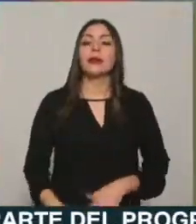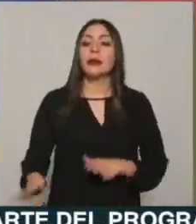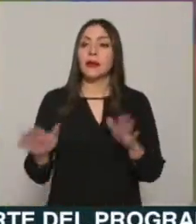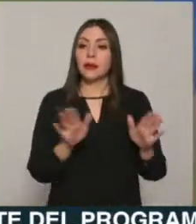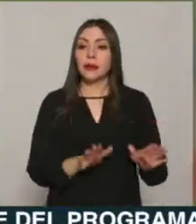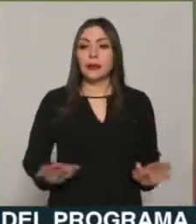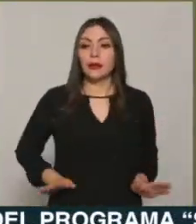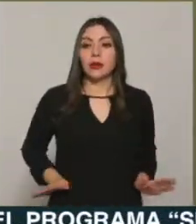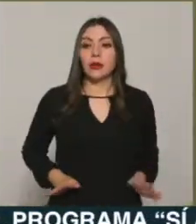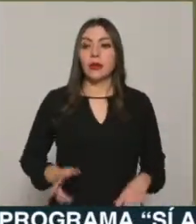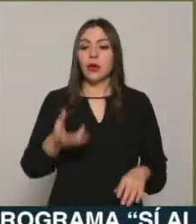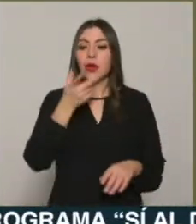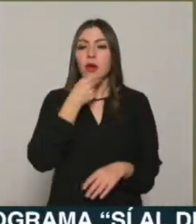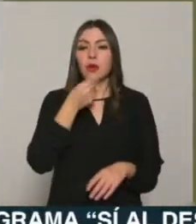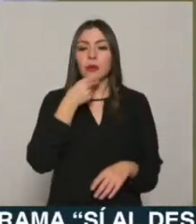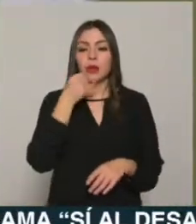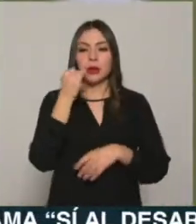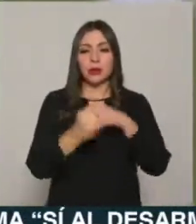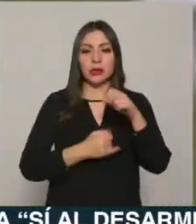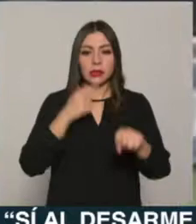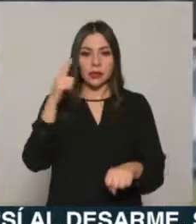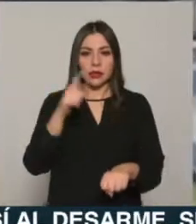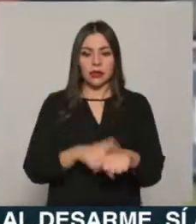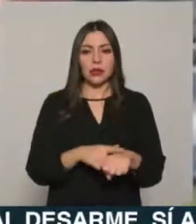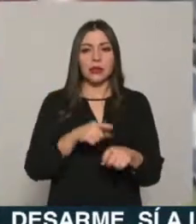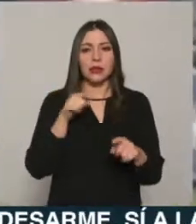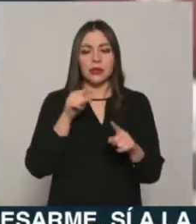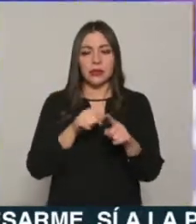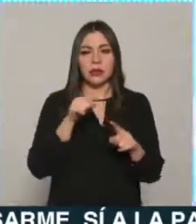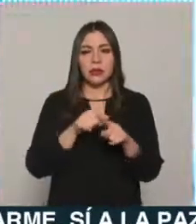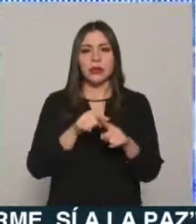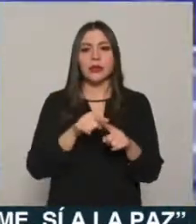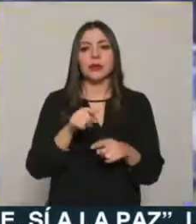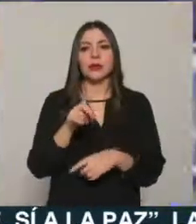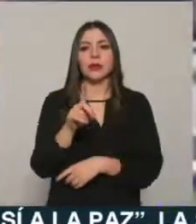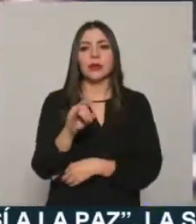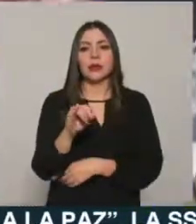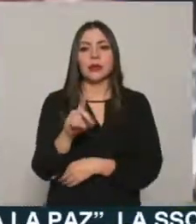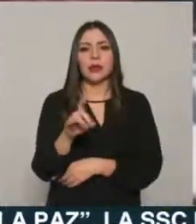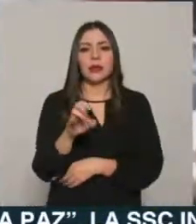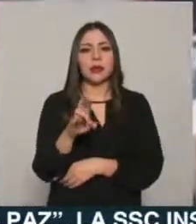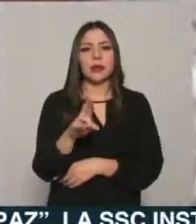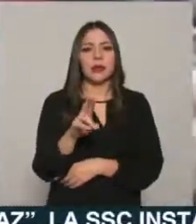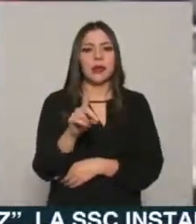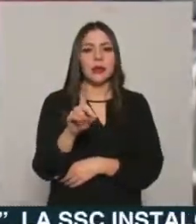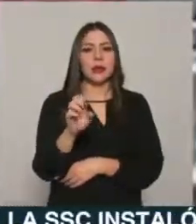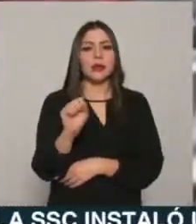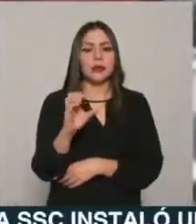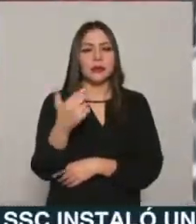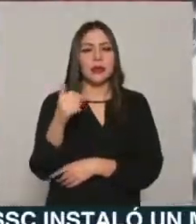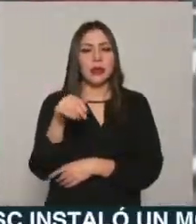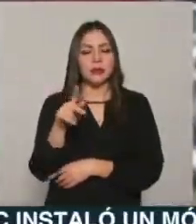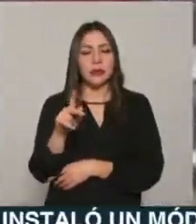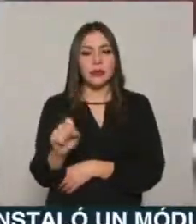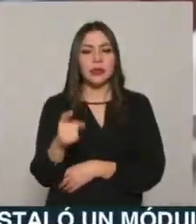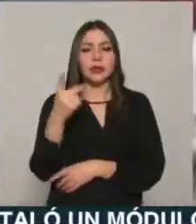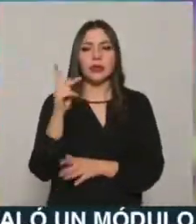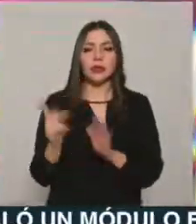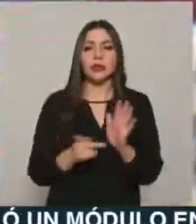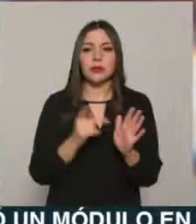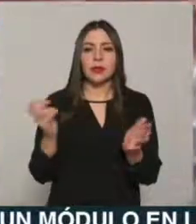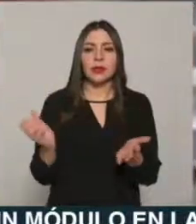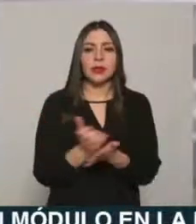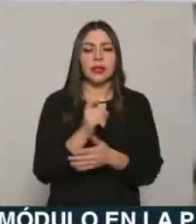categoría varonil de futbolistas internacionales serán investidos Didier Deschamps, quien fue 2 veces campeón de Champions